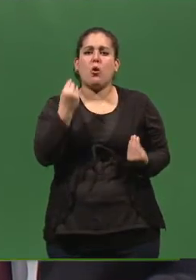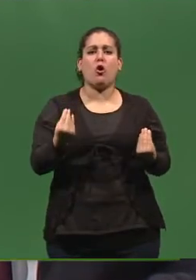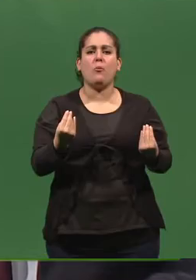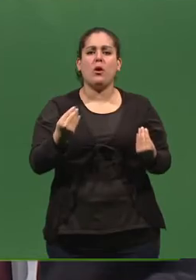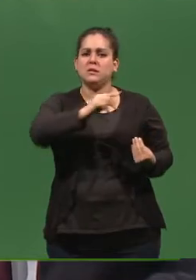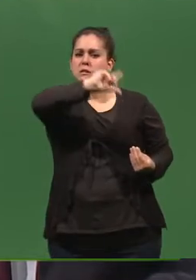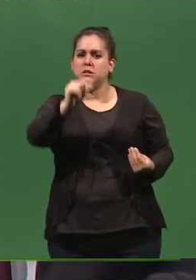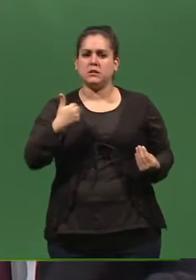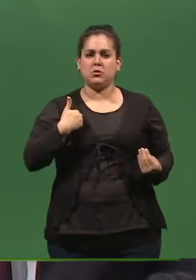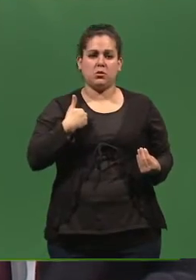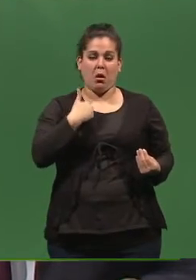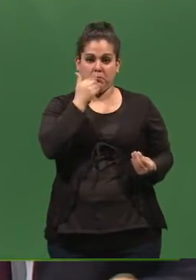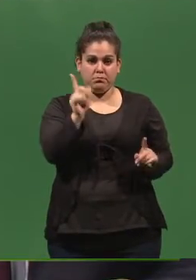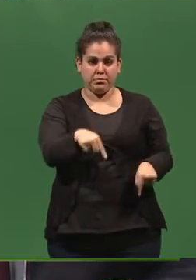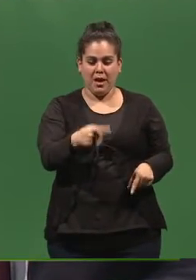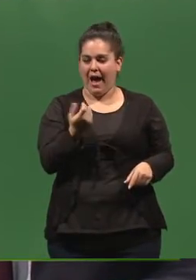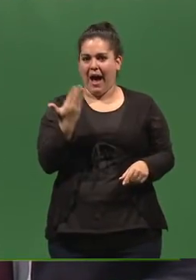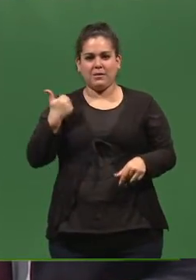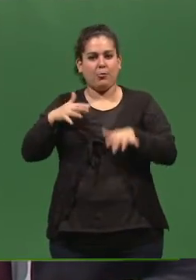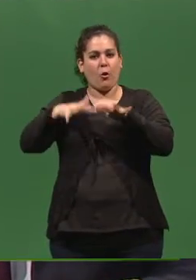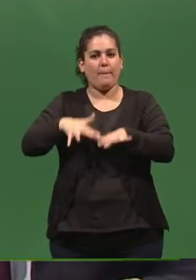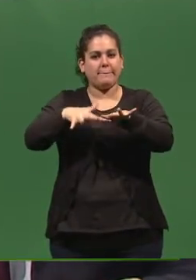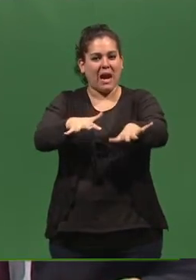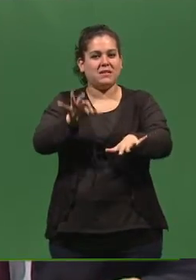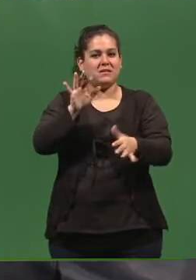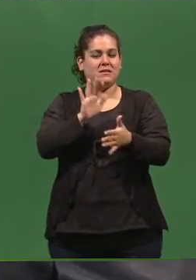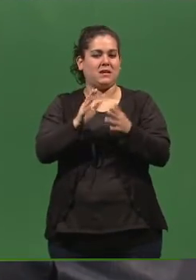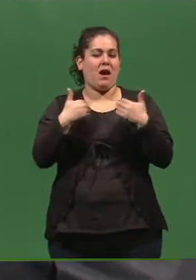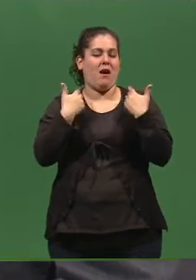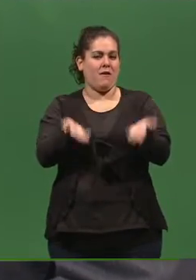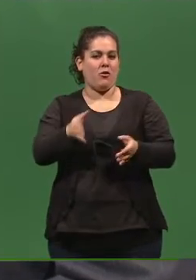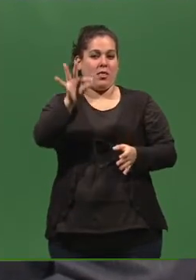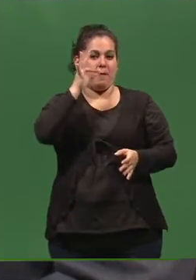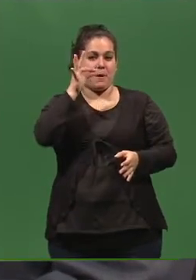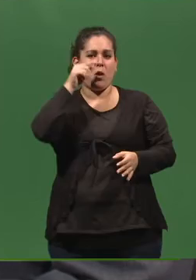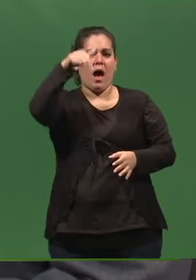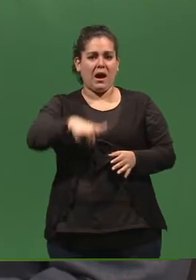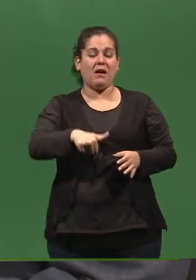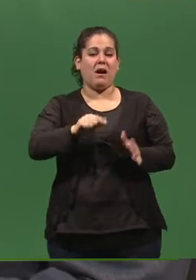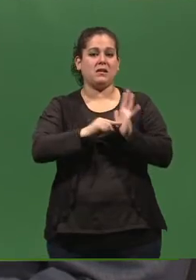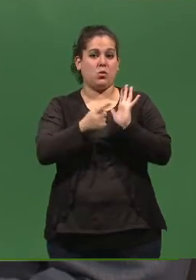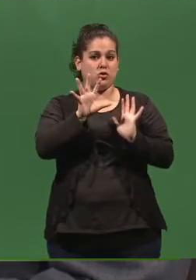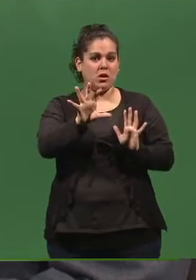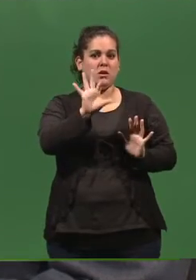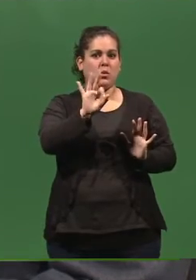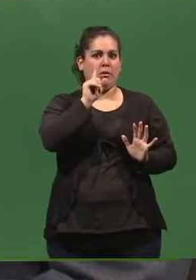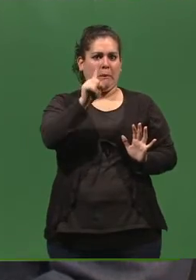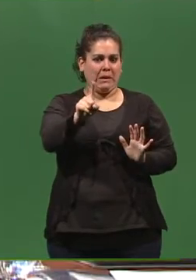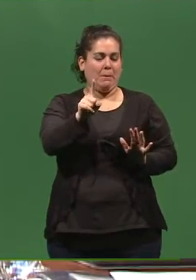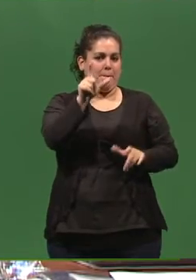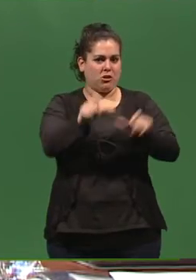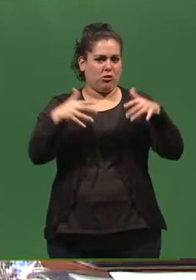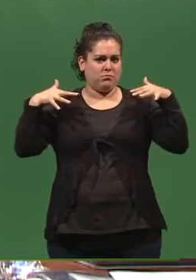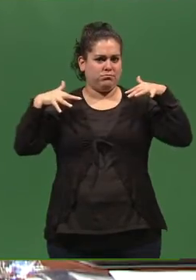cannabis a nivel, digamos, nacional. Hace poco fue la Marcha Mundial de la Marihuana, acá en Buenos Aires hubo 150.000 personas por segundo